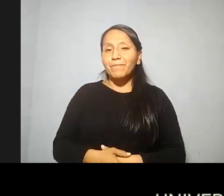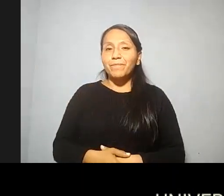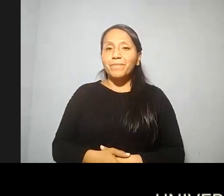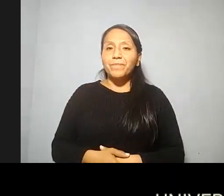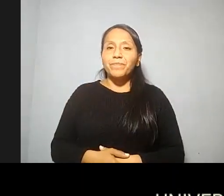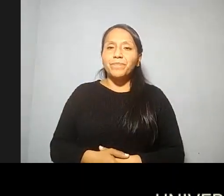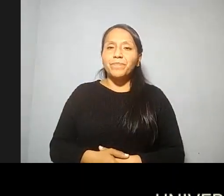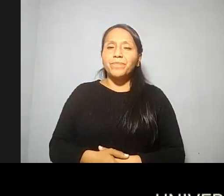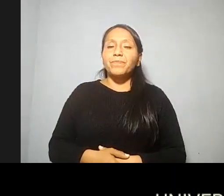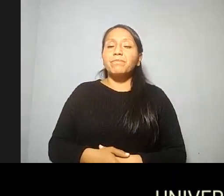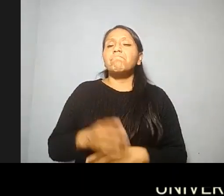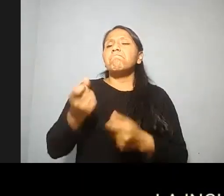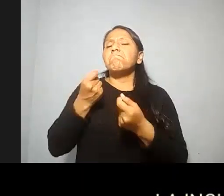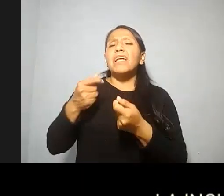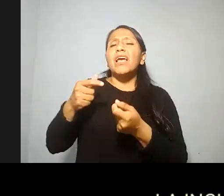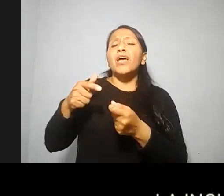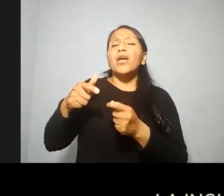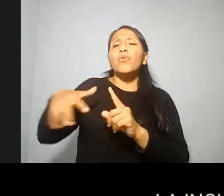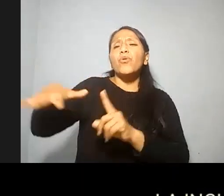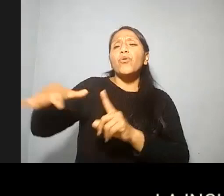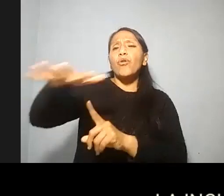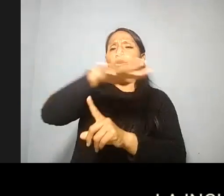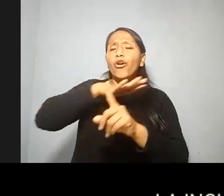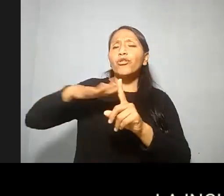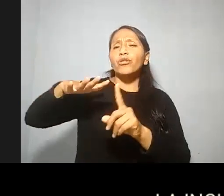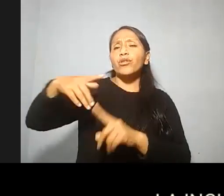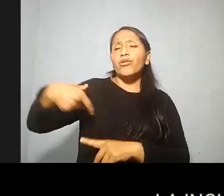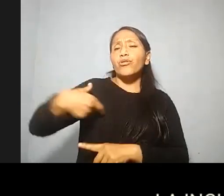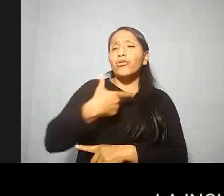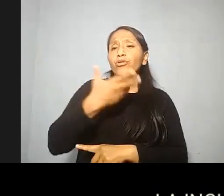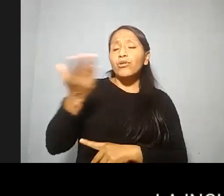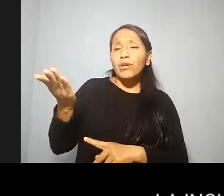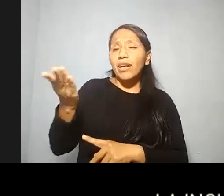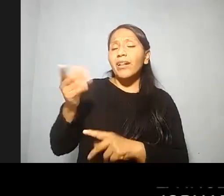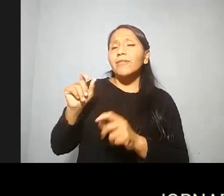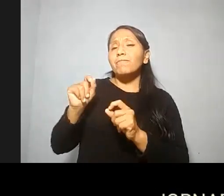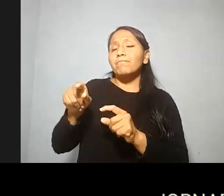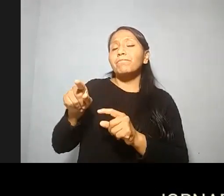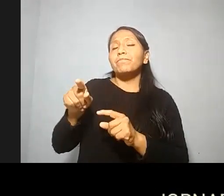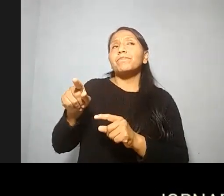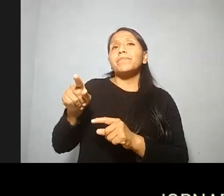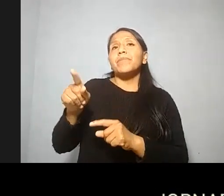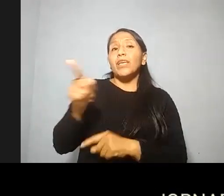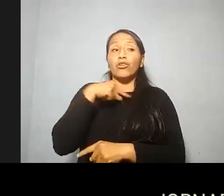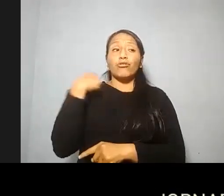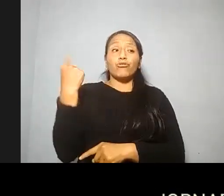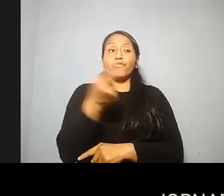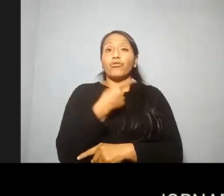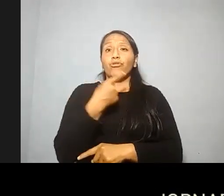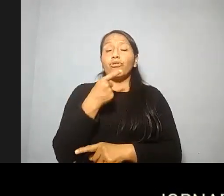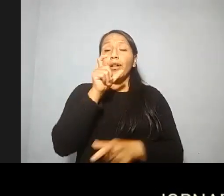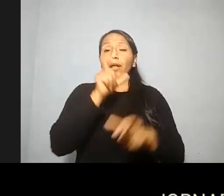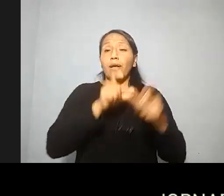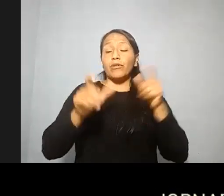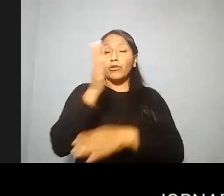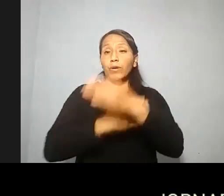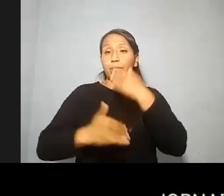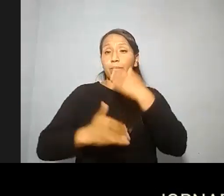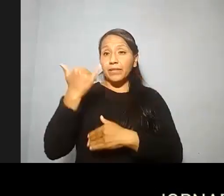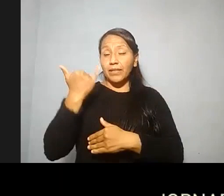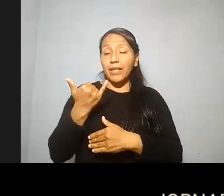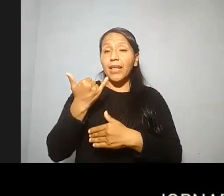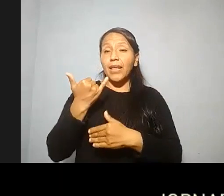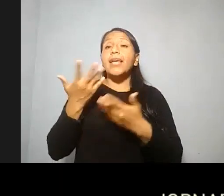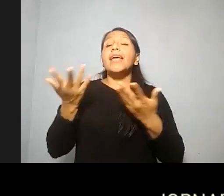En un contexto social en el cual nosotros, las personas con discapacidad, estaban